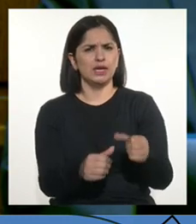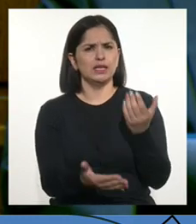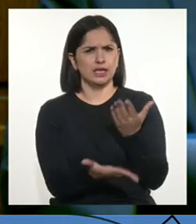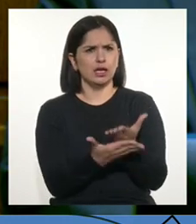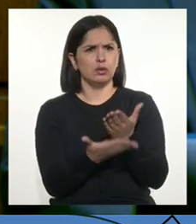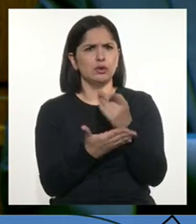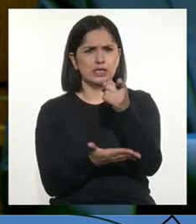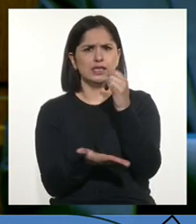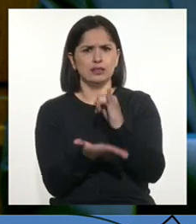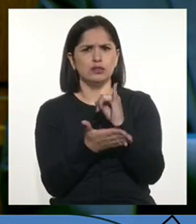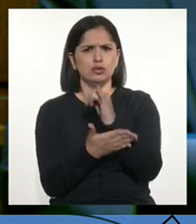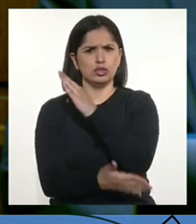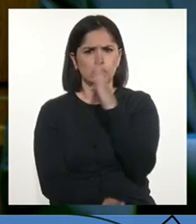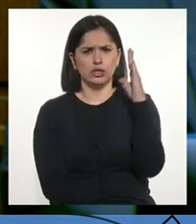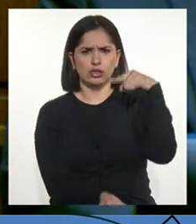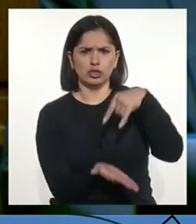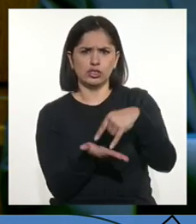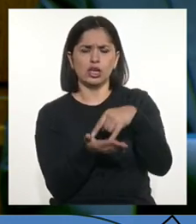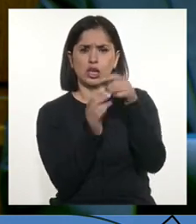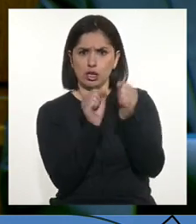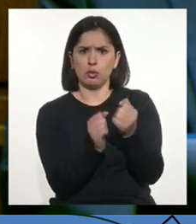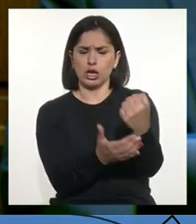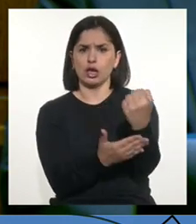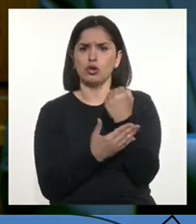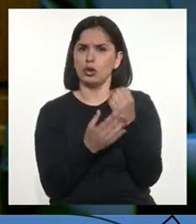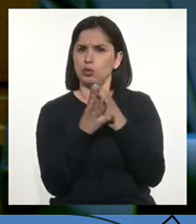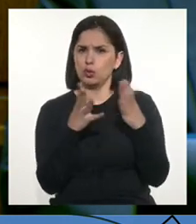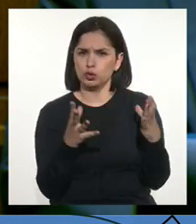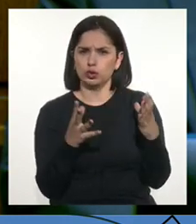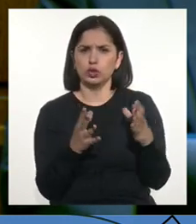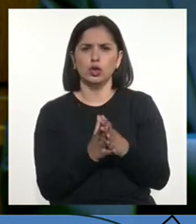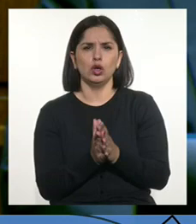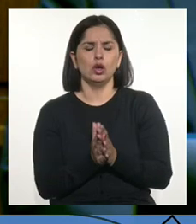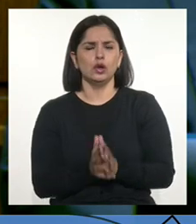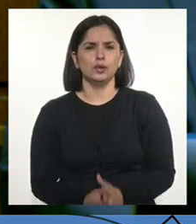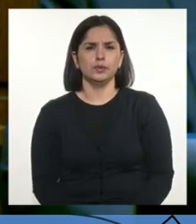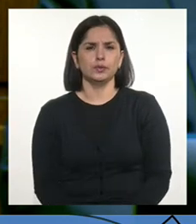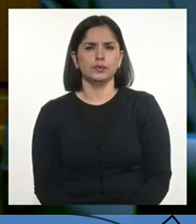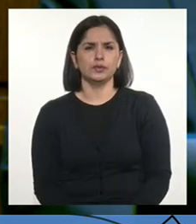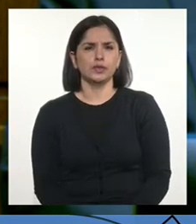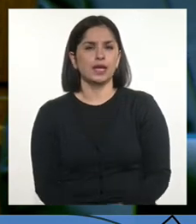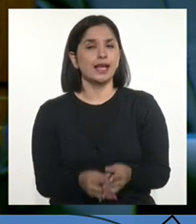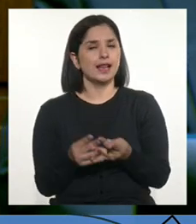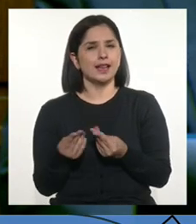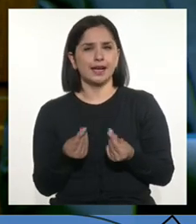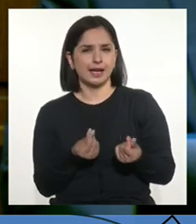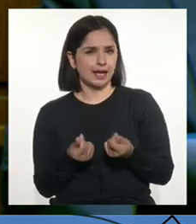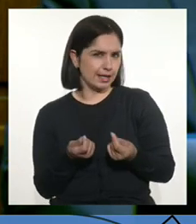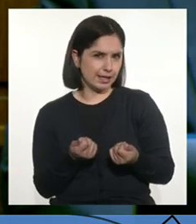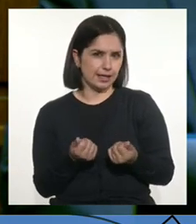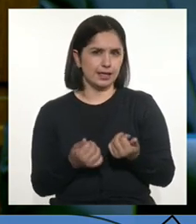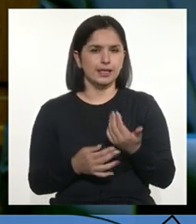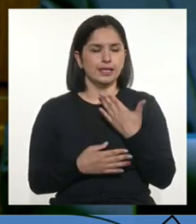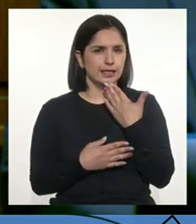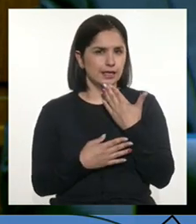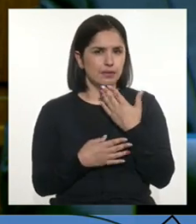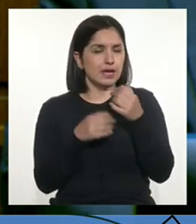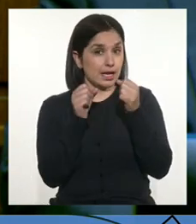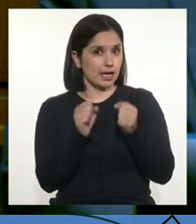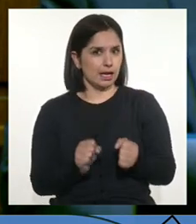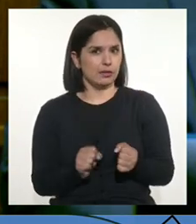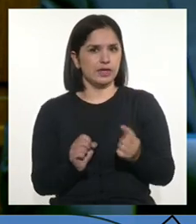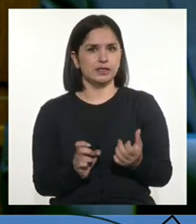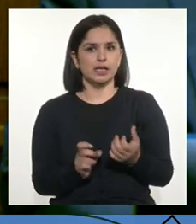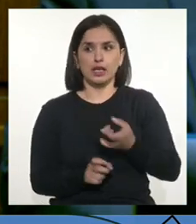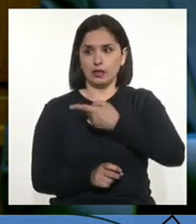manos y que realmente puede ser de una ayuda impresionante en la calidad y en la capacidad que